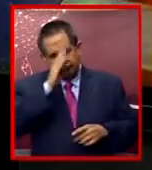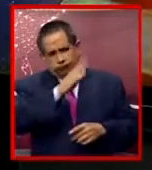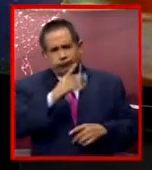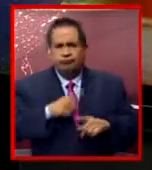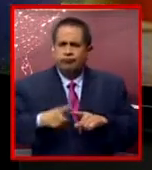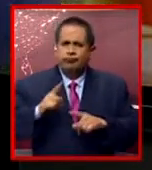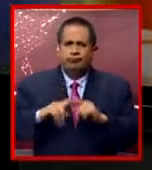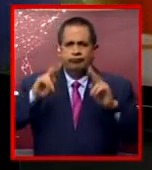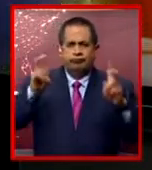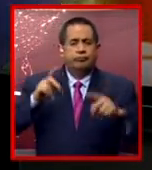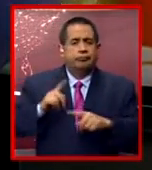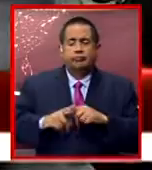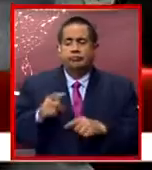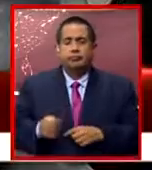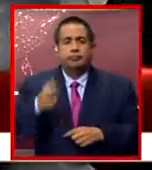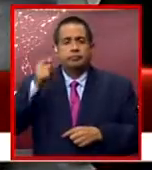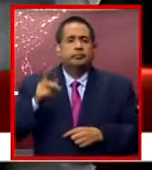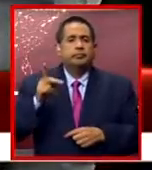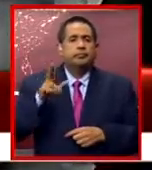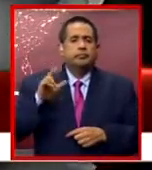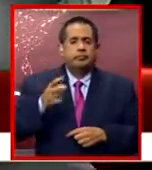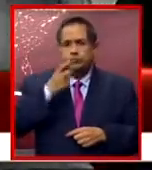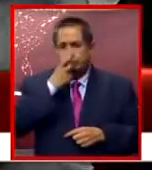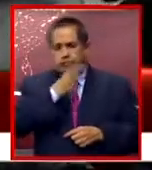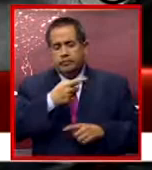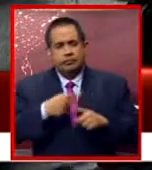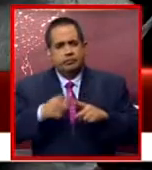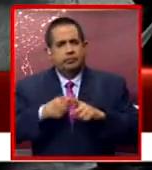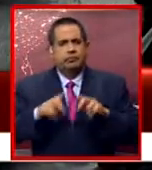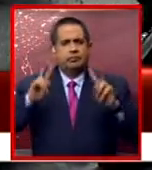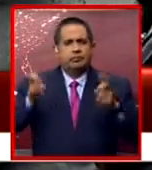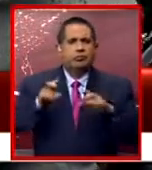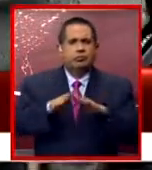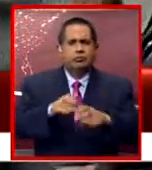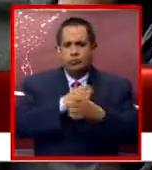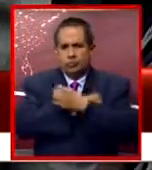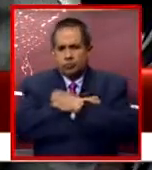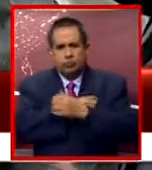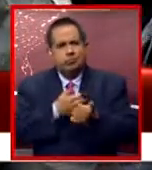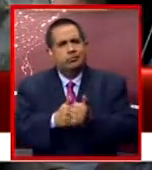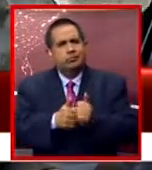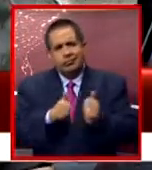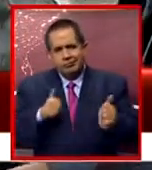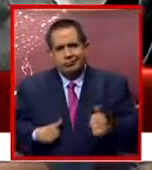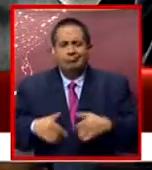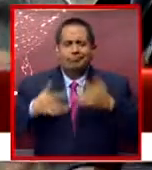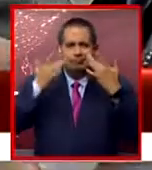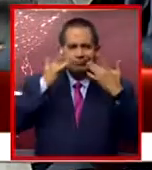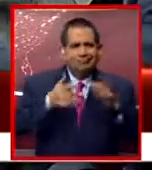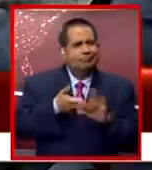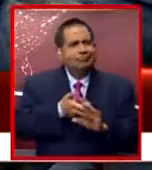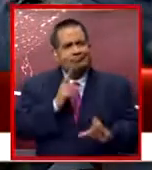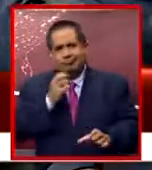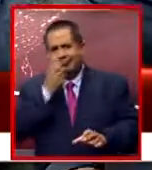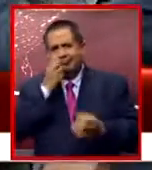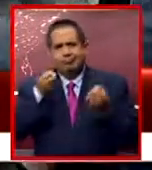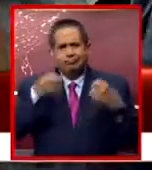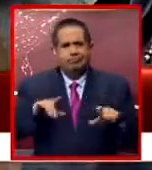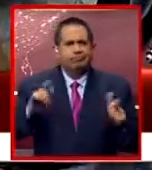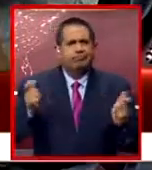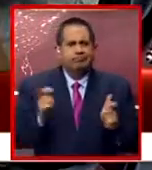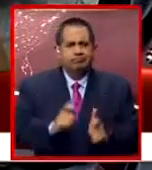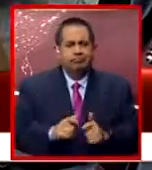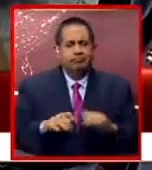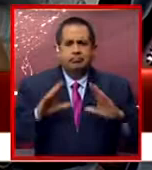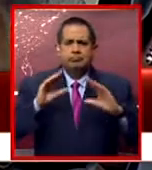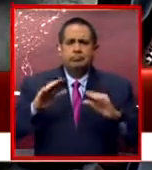temas. El primero en hacerlo fue el PRD, quien habló de los temas pendientes en materia educativa como el rezago, la deserción escolar, la desigualdad